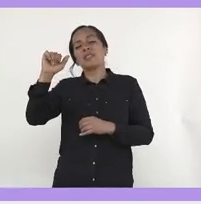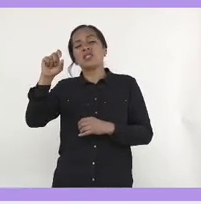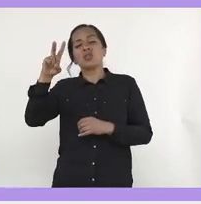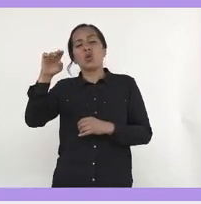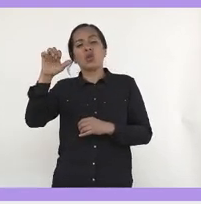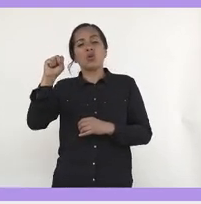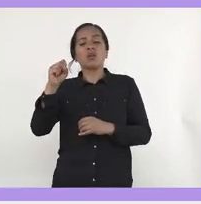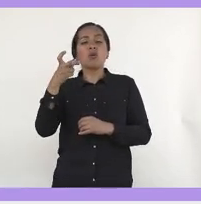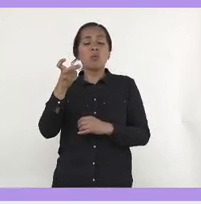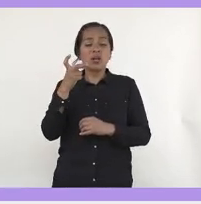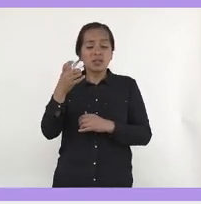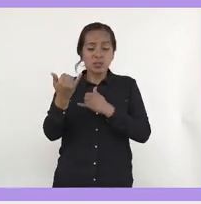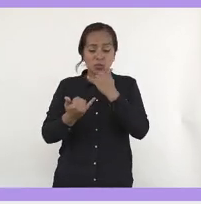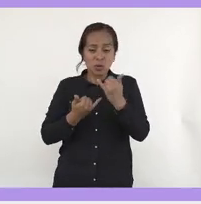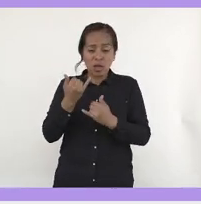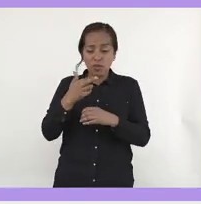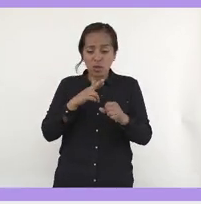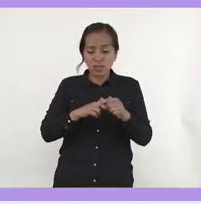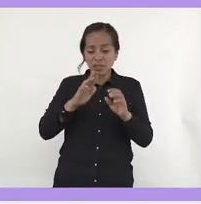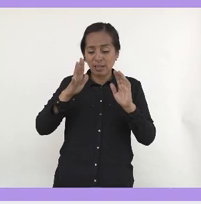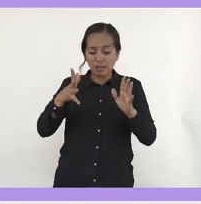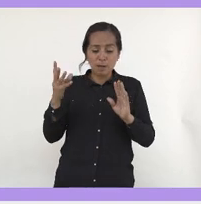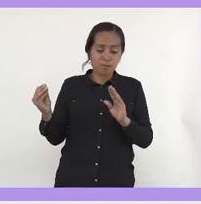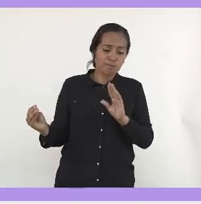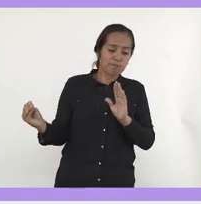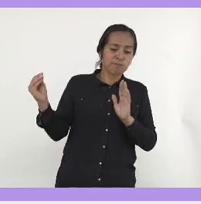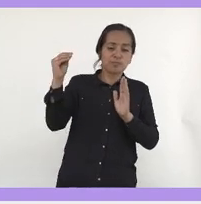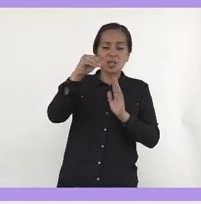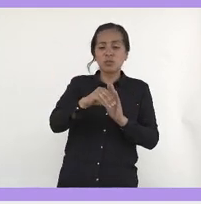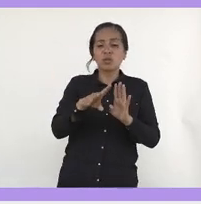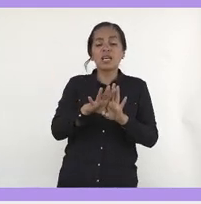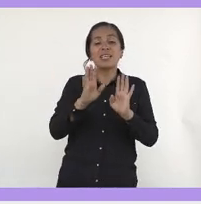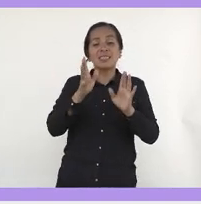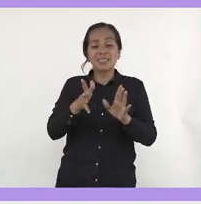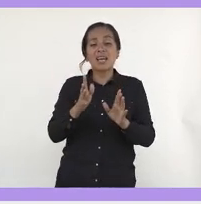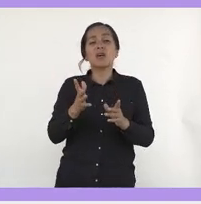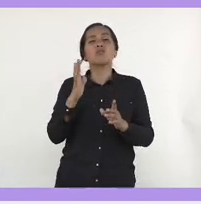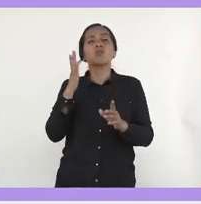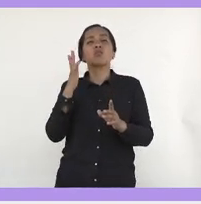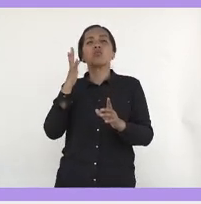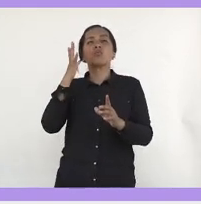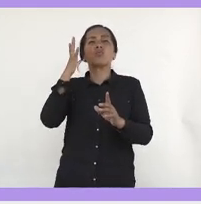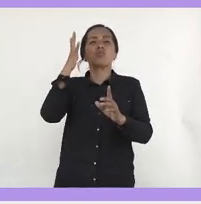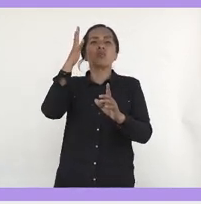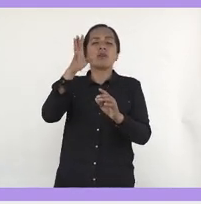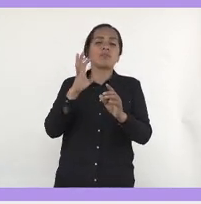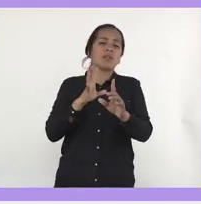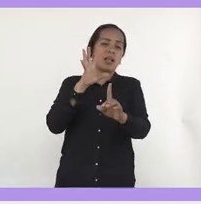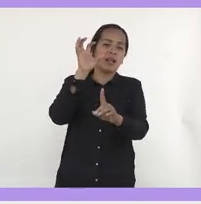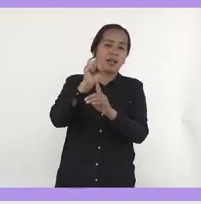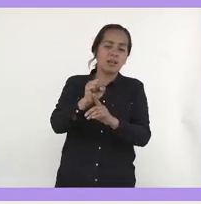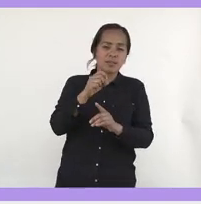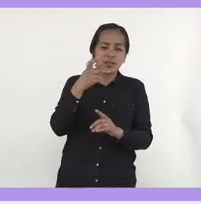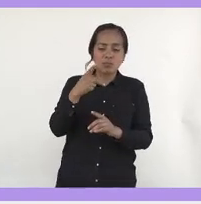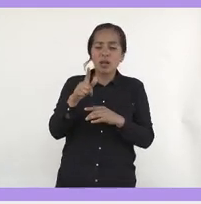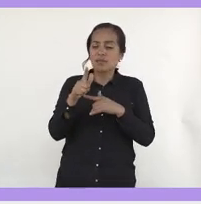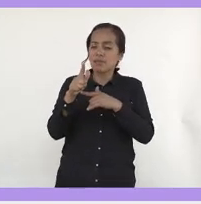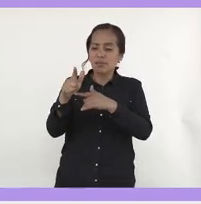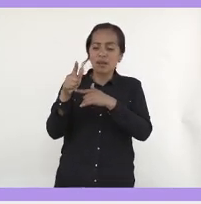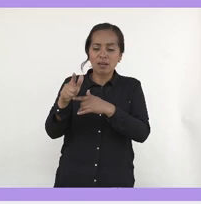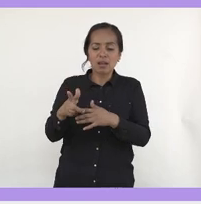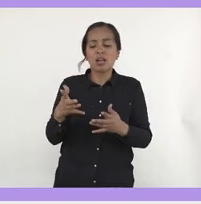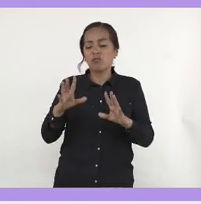trabajo Es que esas jugadoras que ya se posicionaron pues lleguen a donde creemos y sabemos que pueden llegar seguirlas